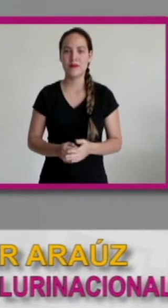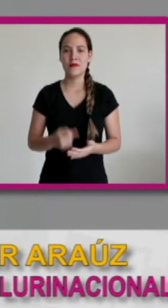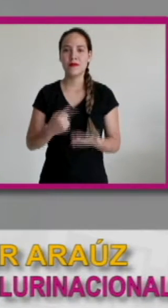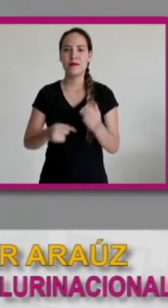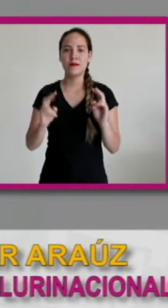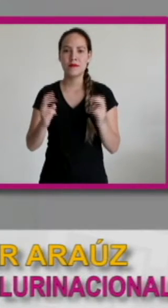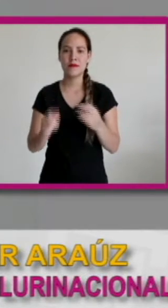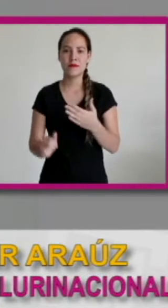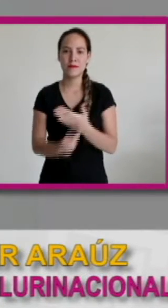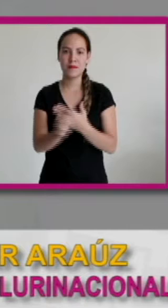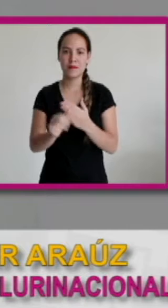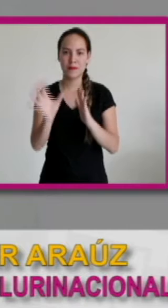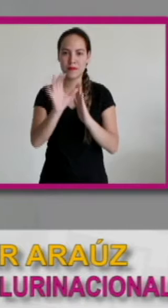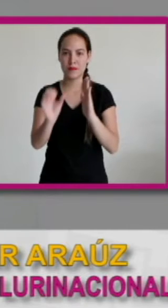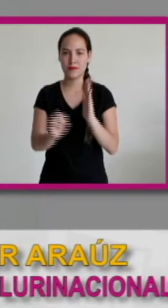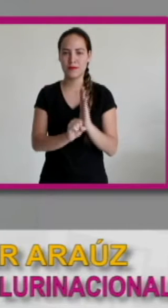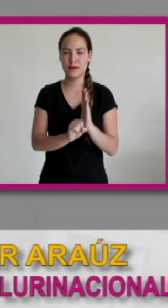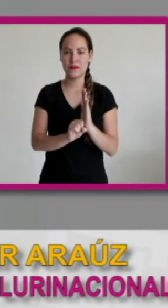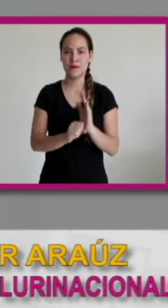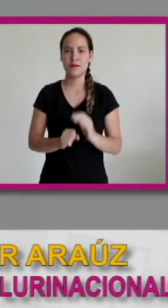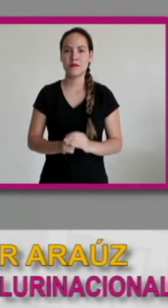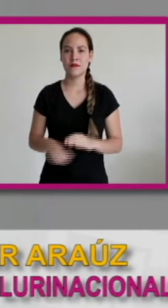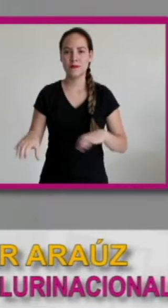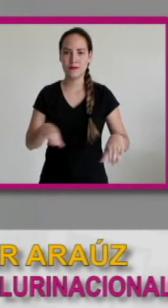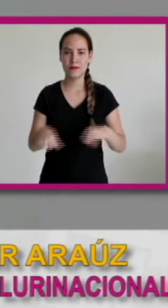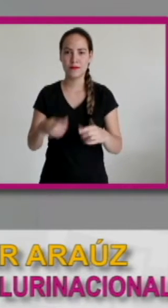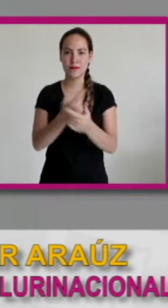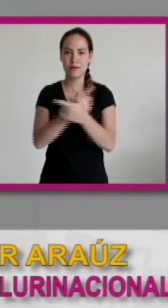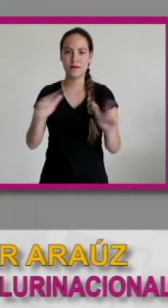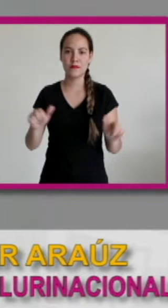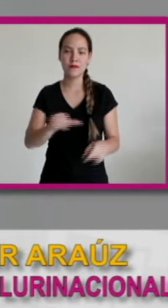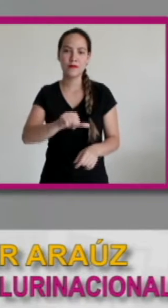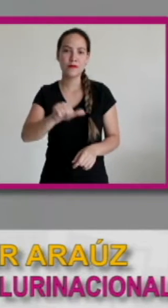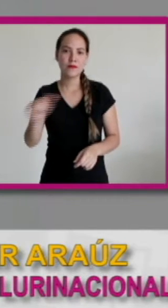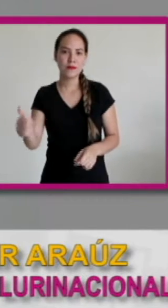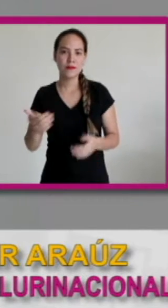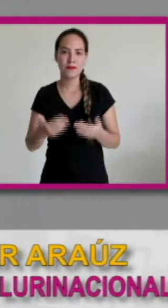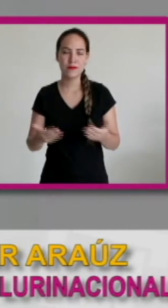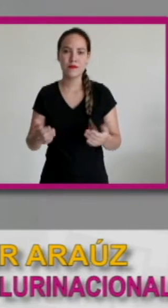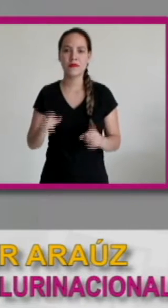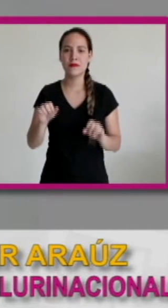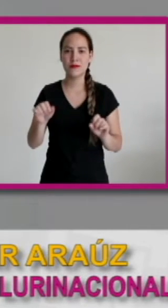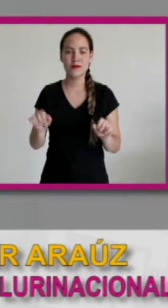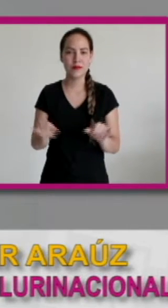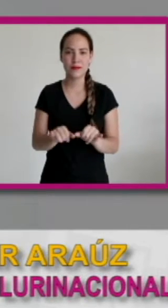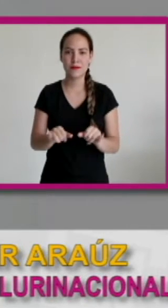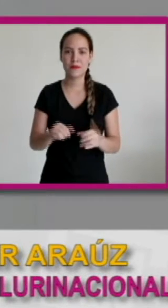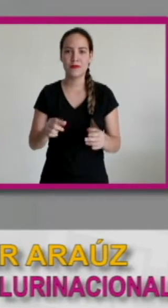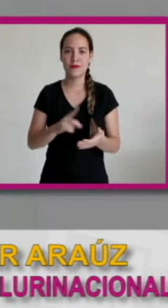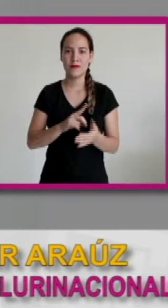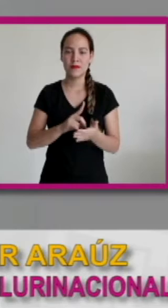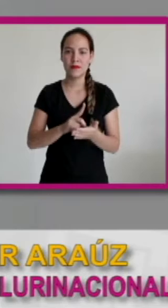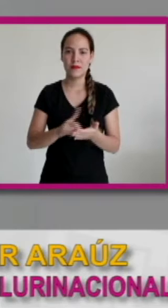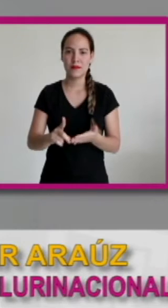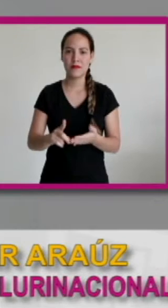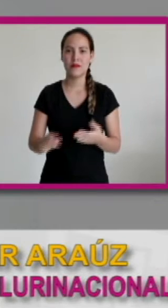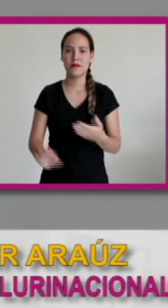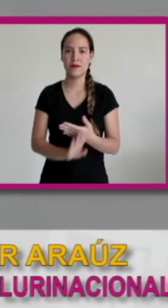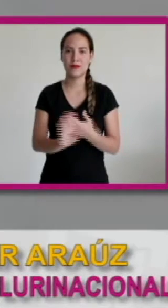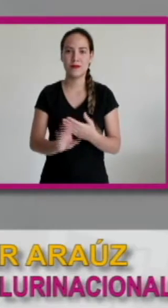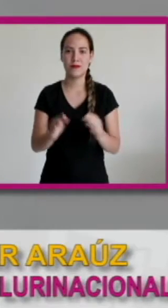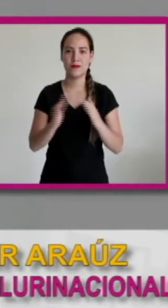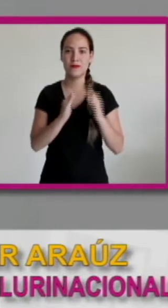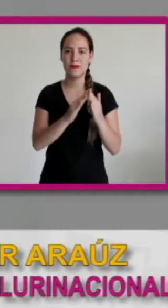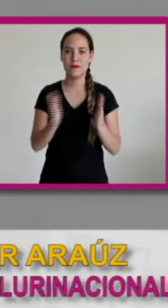a través de las acciones de amparo constitucional, acciones de libertad y otras que se requieren cotidianamente en